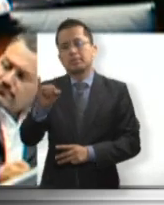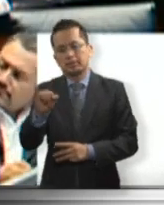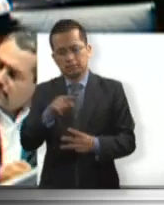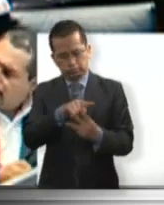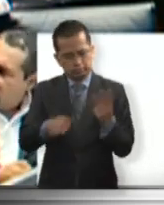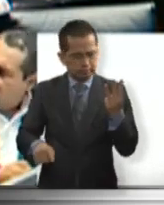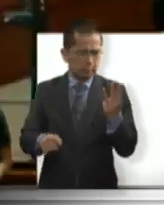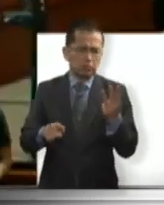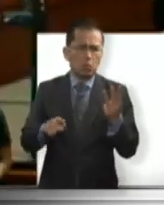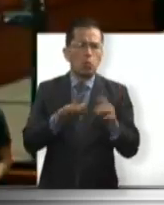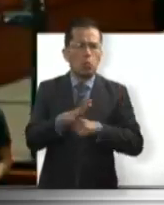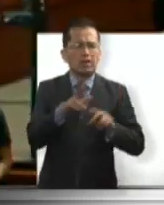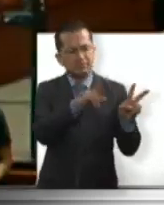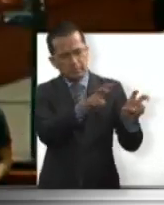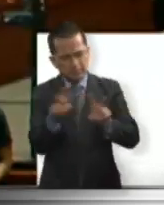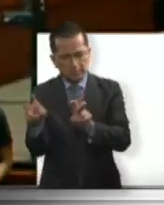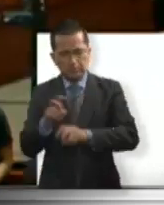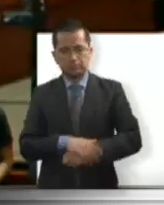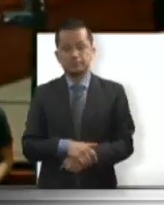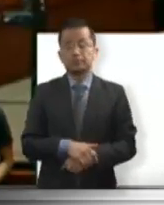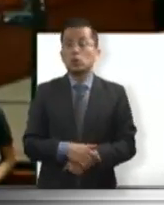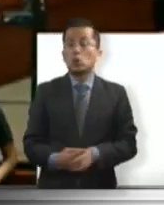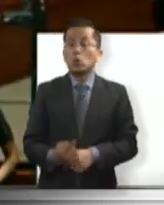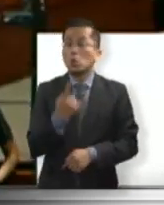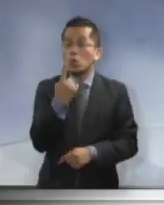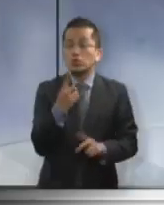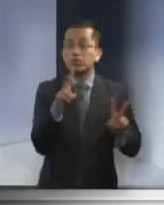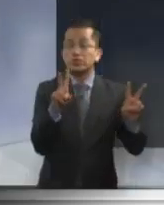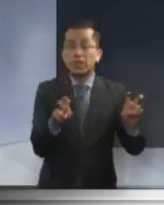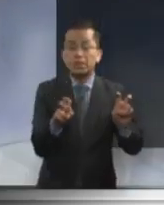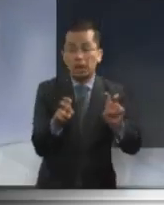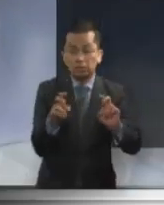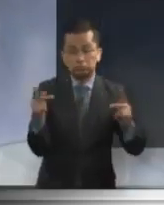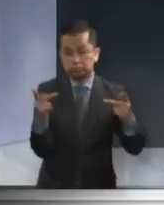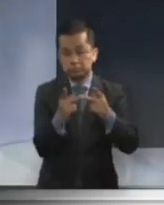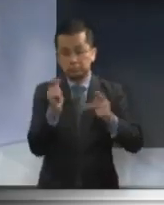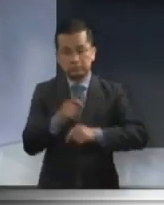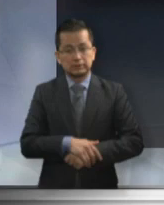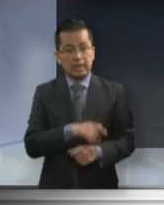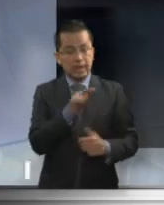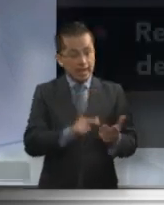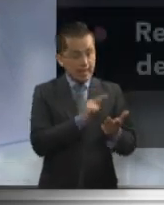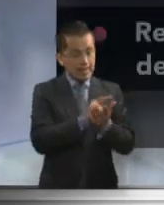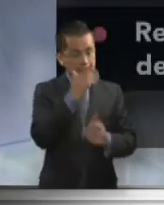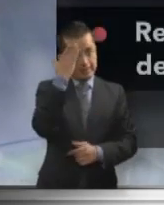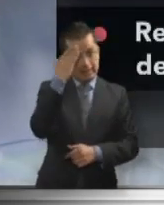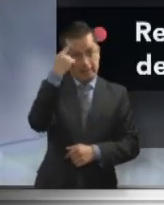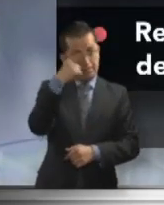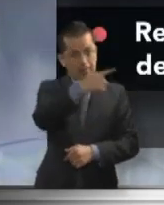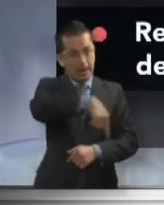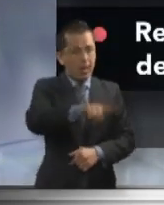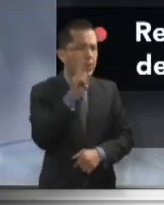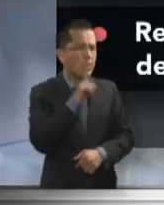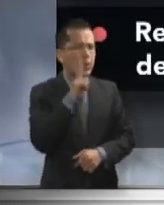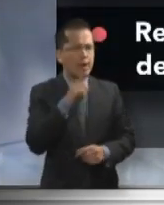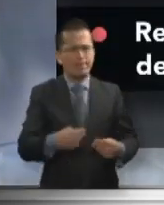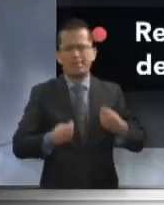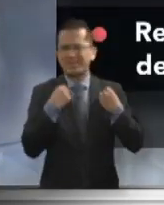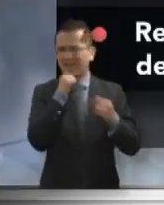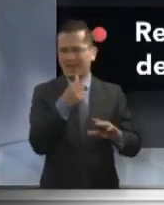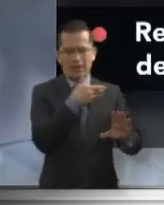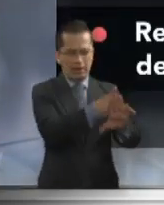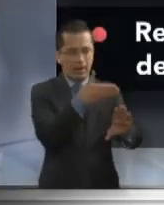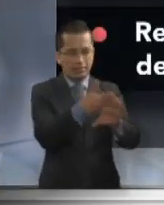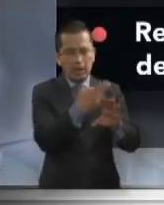Institucional. Uno de estos temas de coincidencia son reformas a la Ley General de Acceso de las Mujeres a una Vida Libre de Violencia y otros ordenamientos